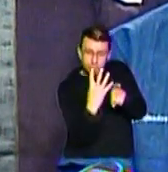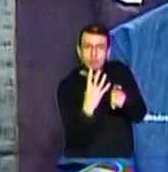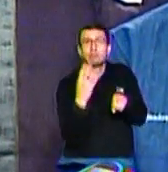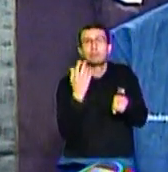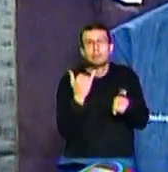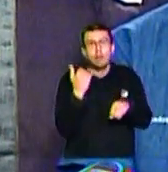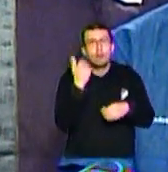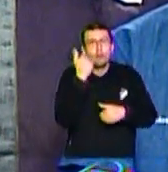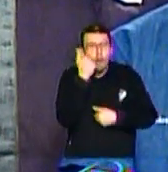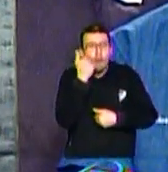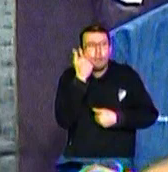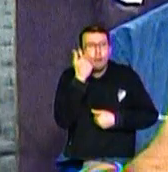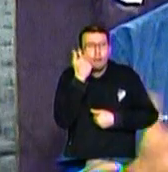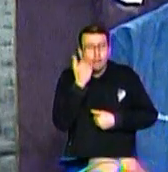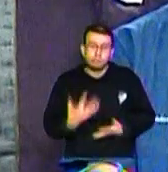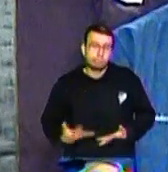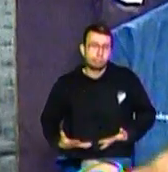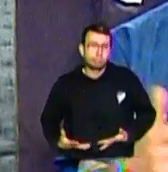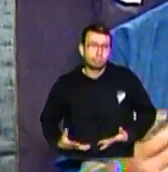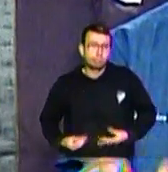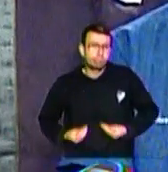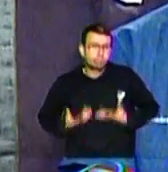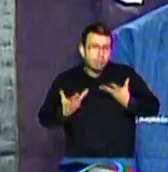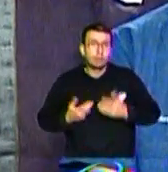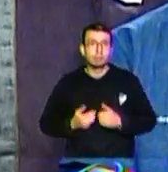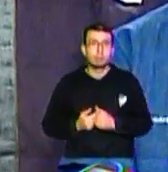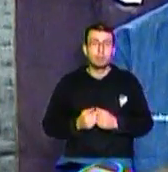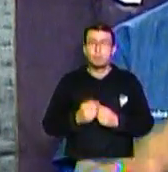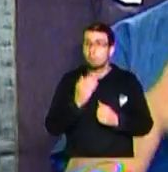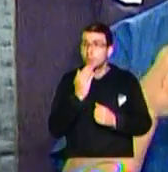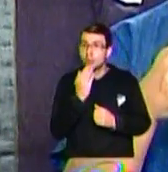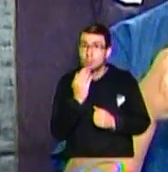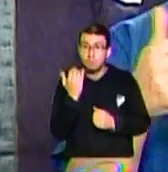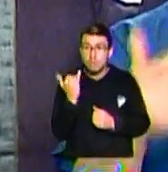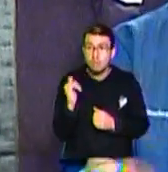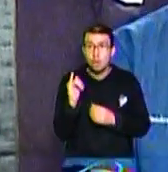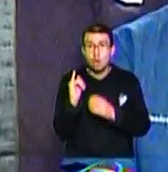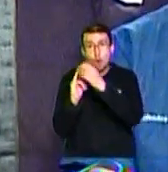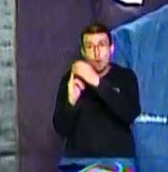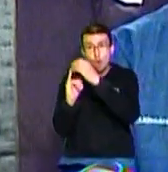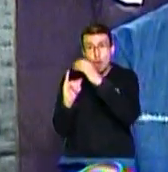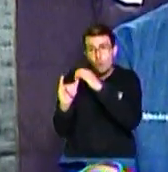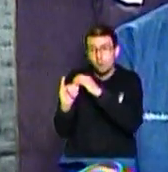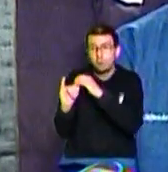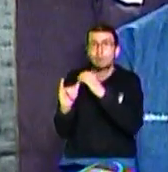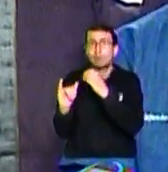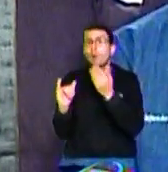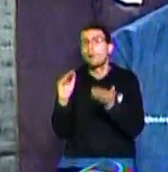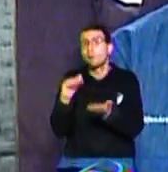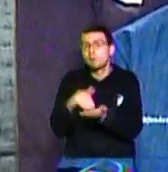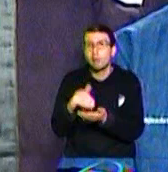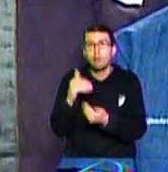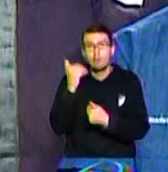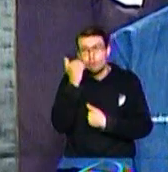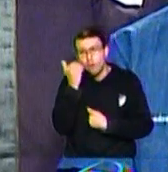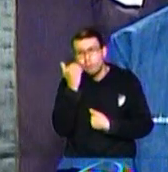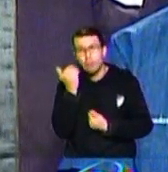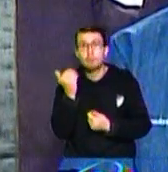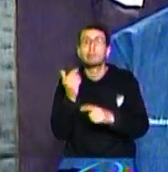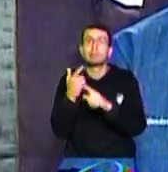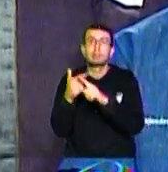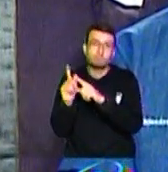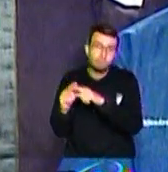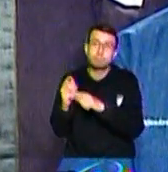flujos anormales, flujos que mandan un óvulo, se mejora una semana y a las 2 semanas vuelve y cae en el mismo proceso.